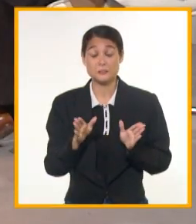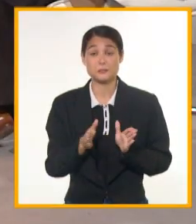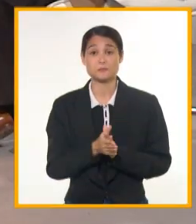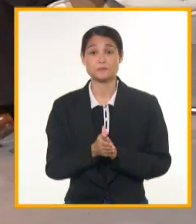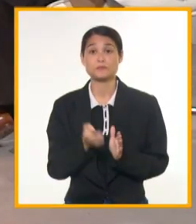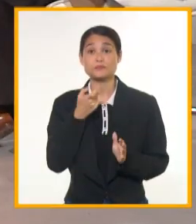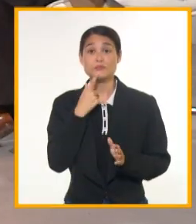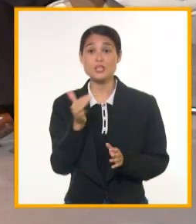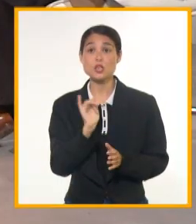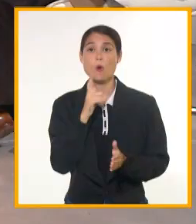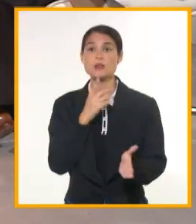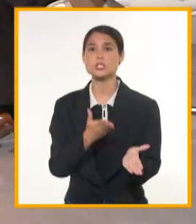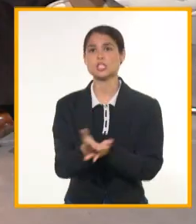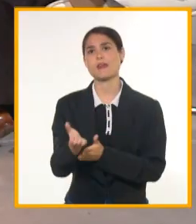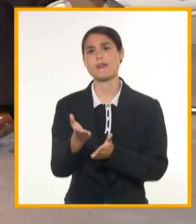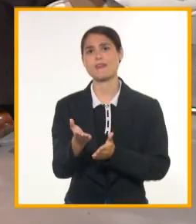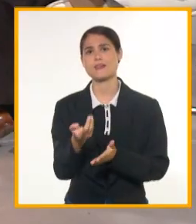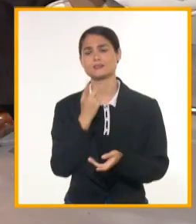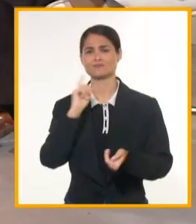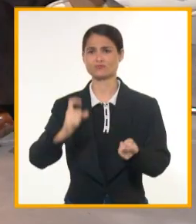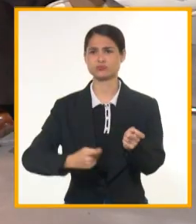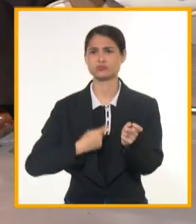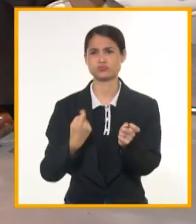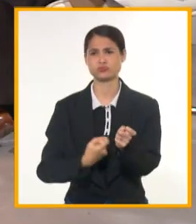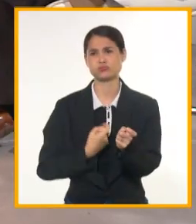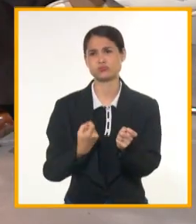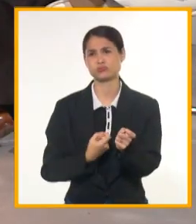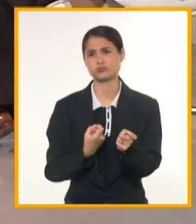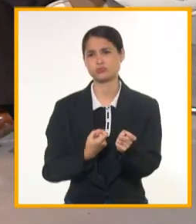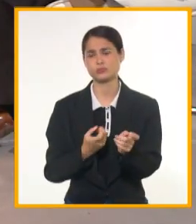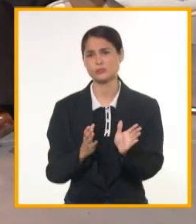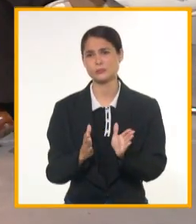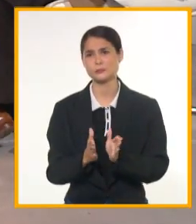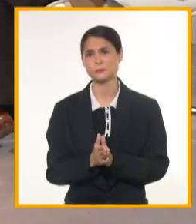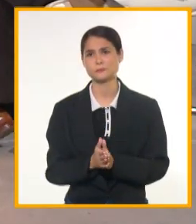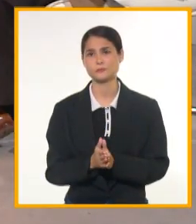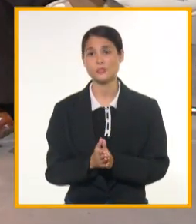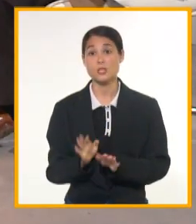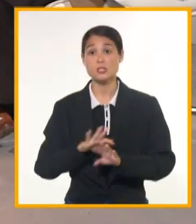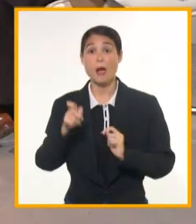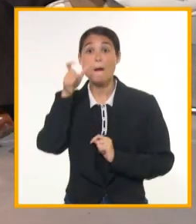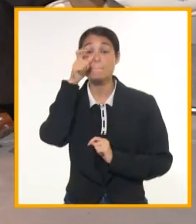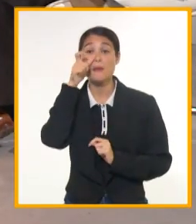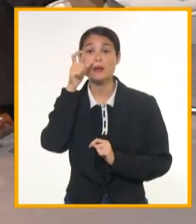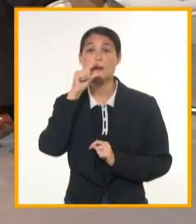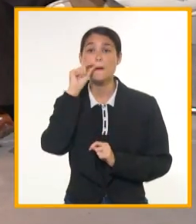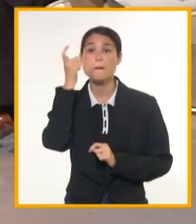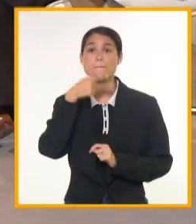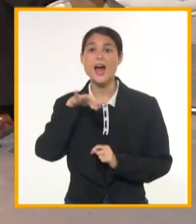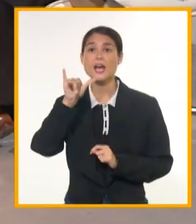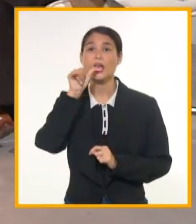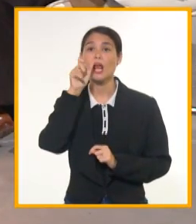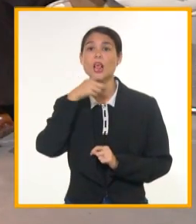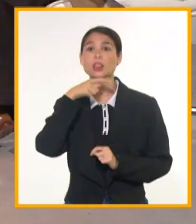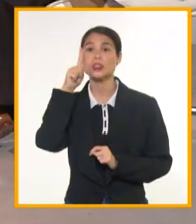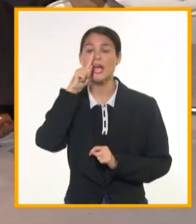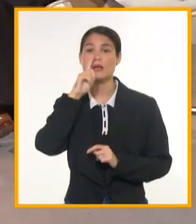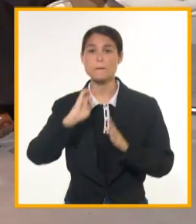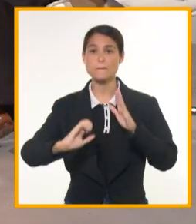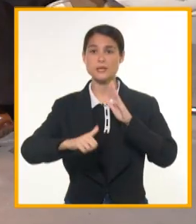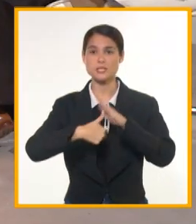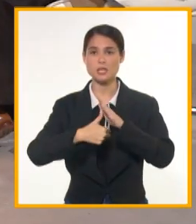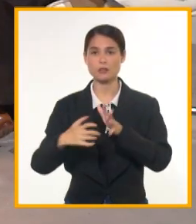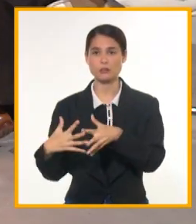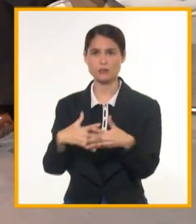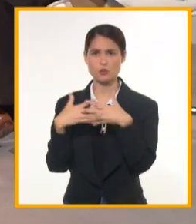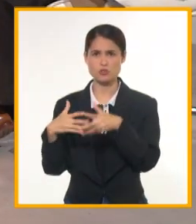guerra. Sí, claro, eso viene desde que fue apoyado por Biden y todo. Sabemos que son varios temas y quizás el tiempo no nos dé